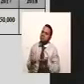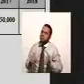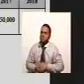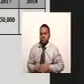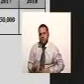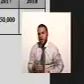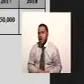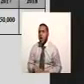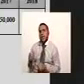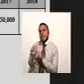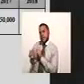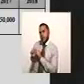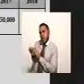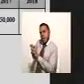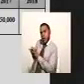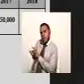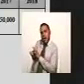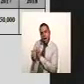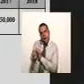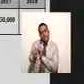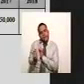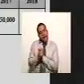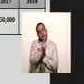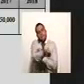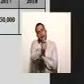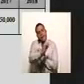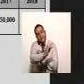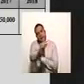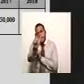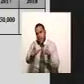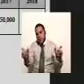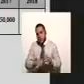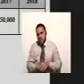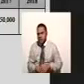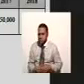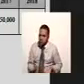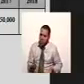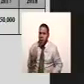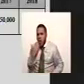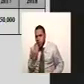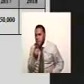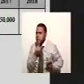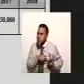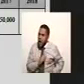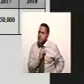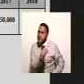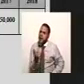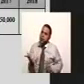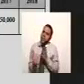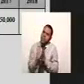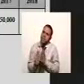la tesorería? ¿Y cada cuánto le van a girar la platica para que usted realmente pueda cumplir esas metas de reposición?